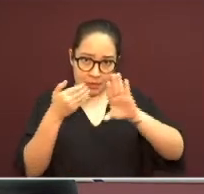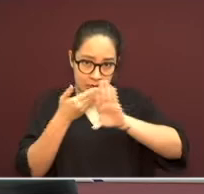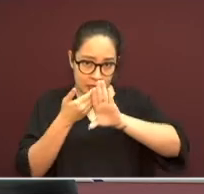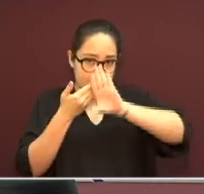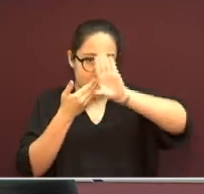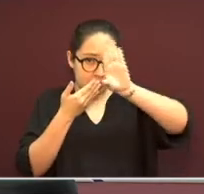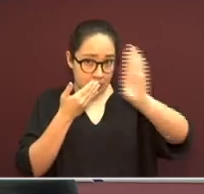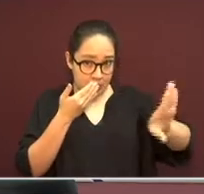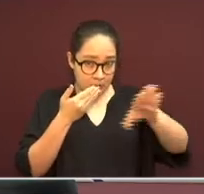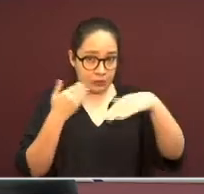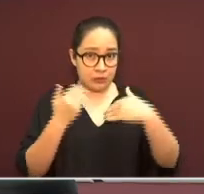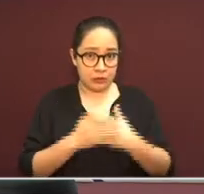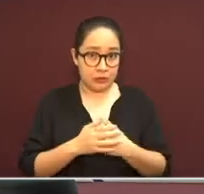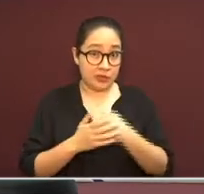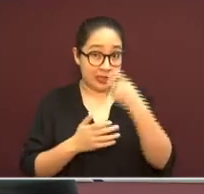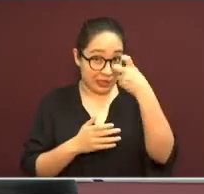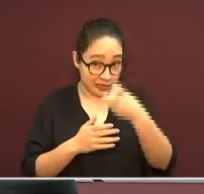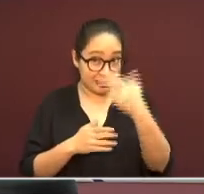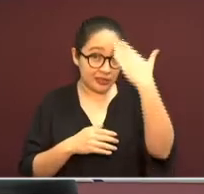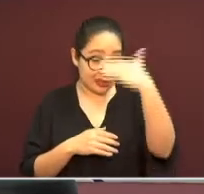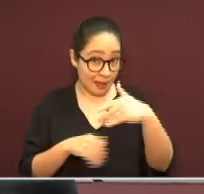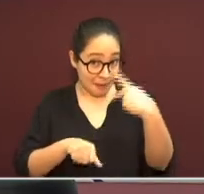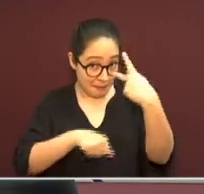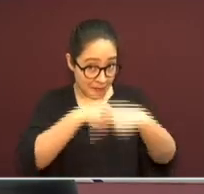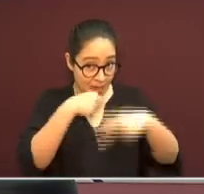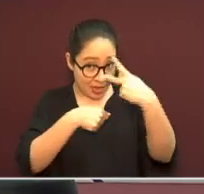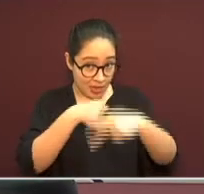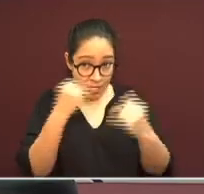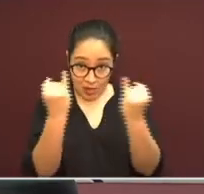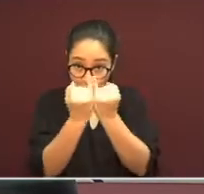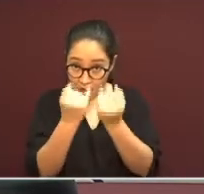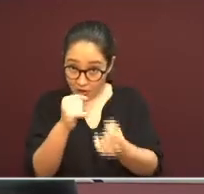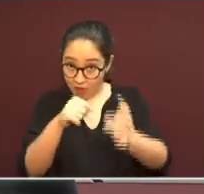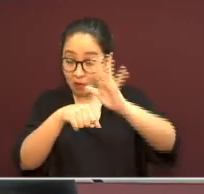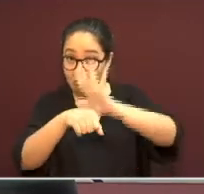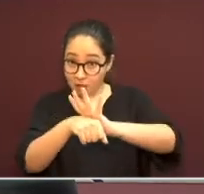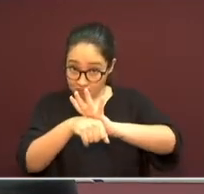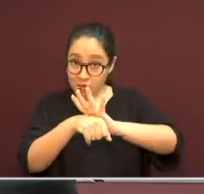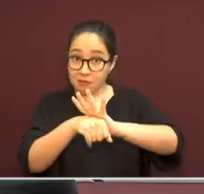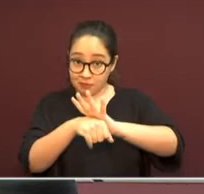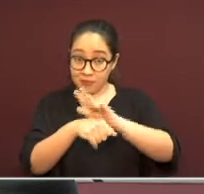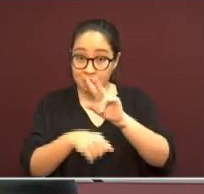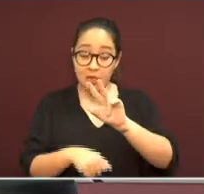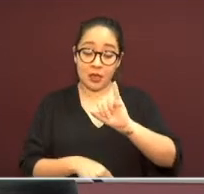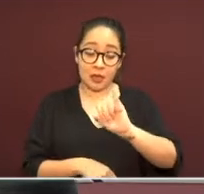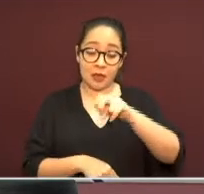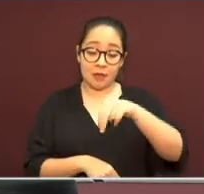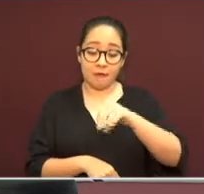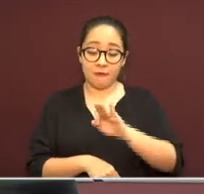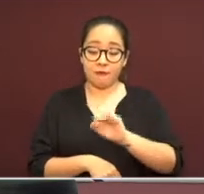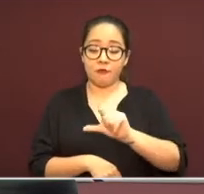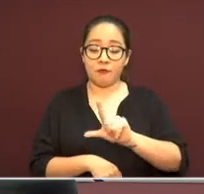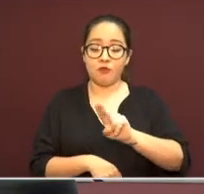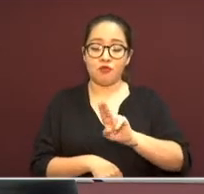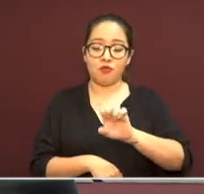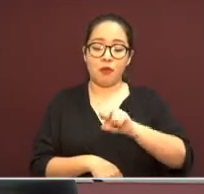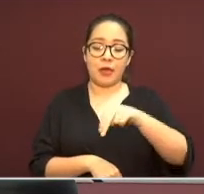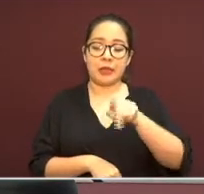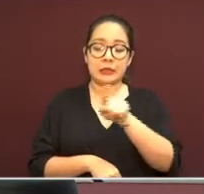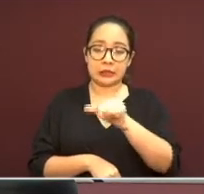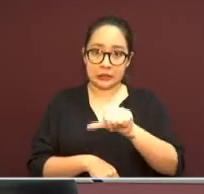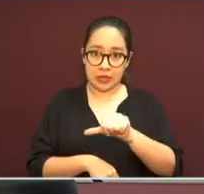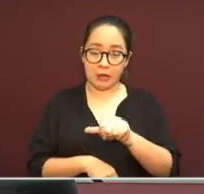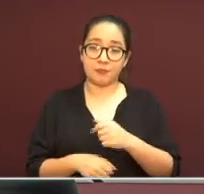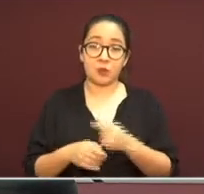igualmente letal que el coronavirus les pedimos que estén muy pendientes de los síntomas como la